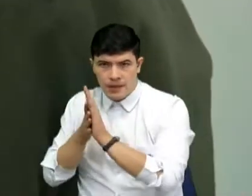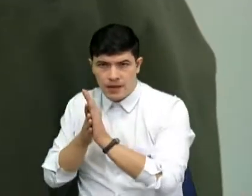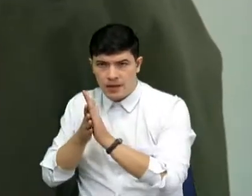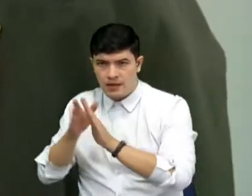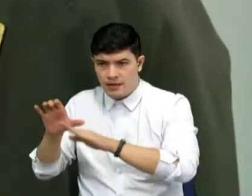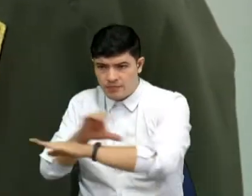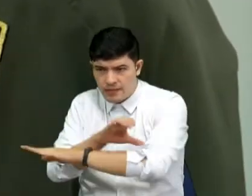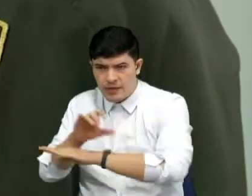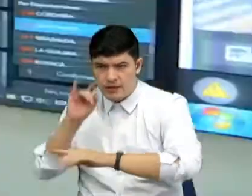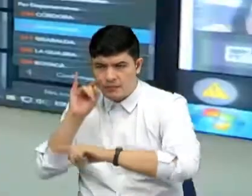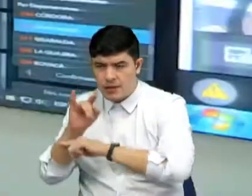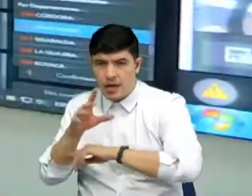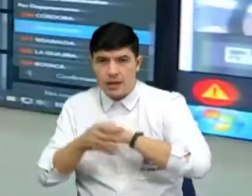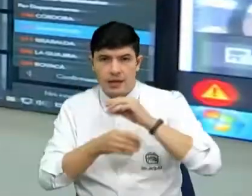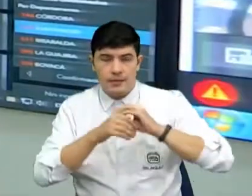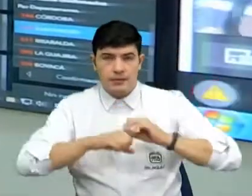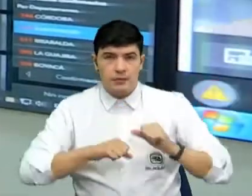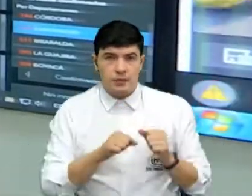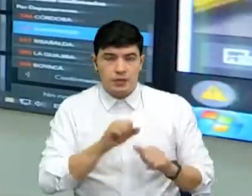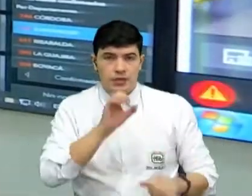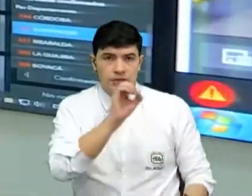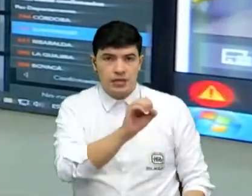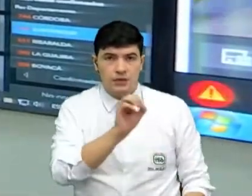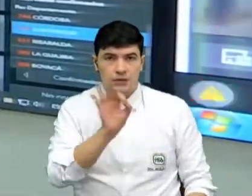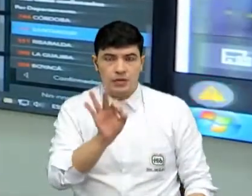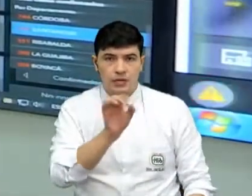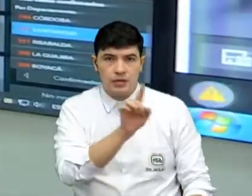tenemos una línea telefónica, el